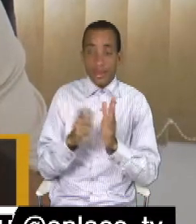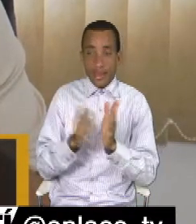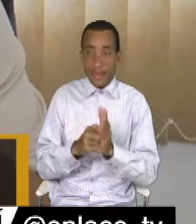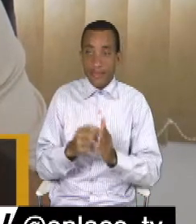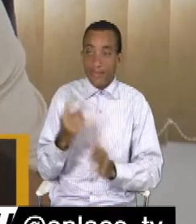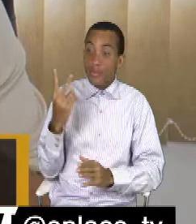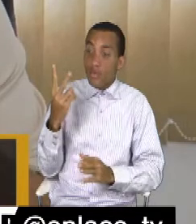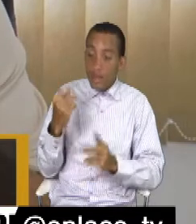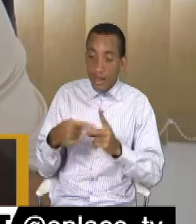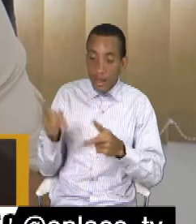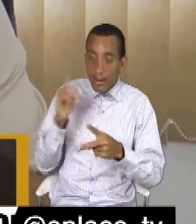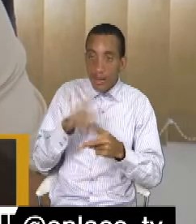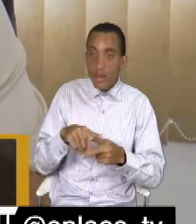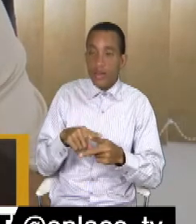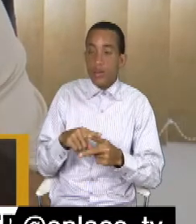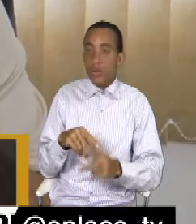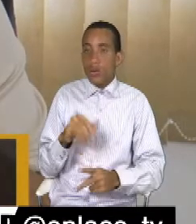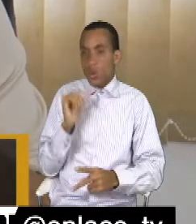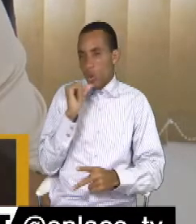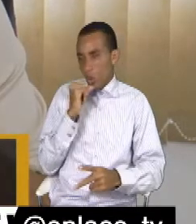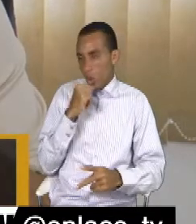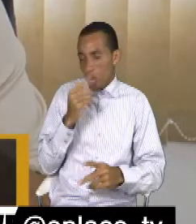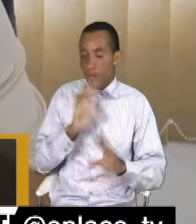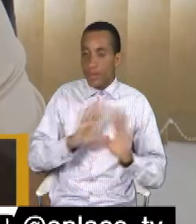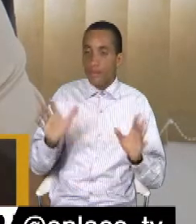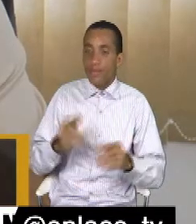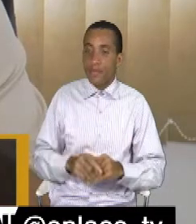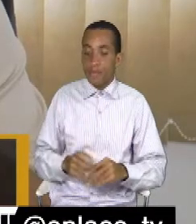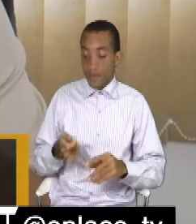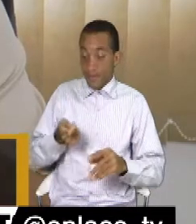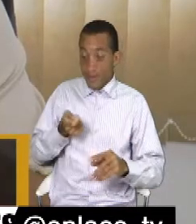fue un herido que llegó y con una navaja